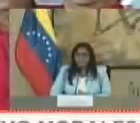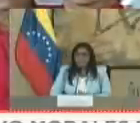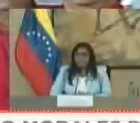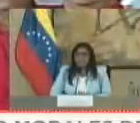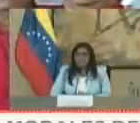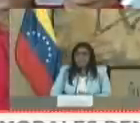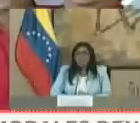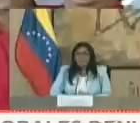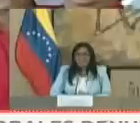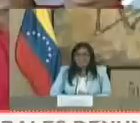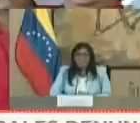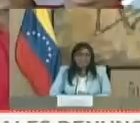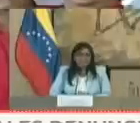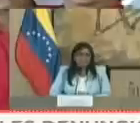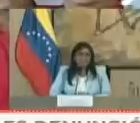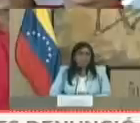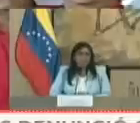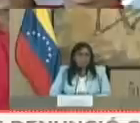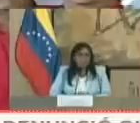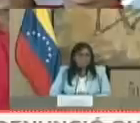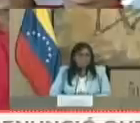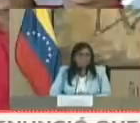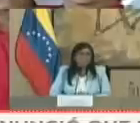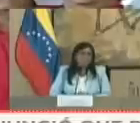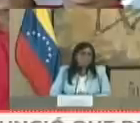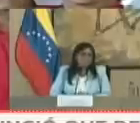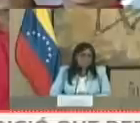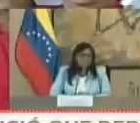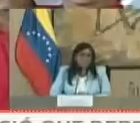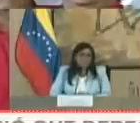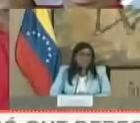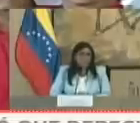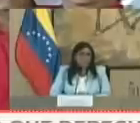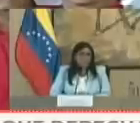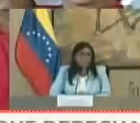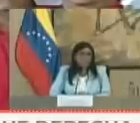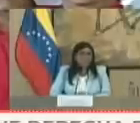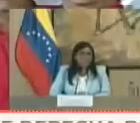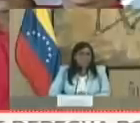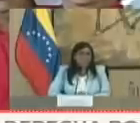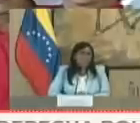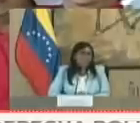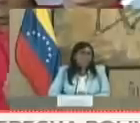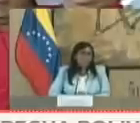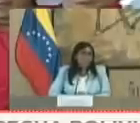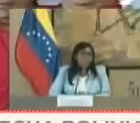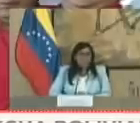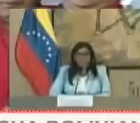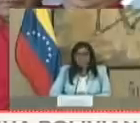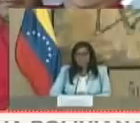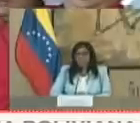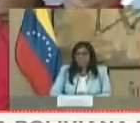designado para asumir esas funciones, esa responsabilidad, compañero José Gregorio Bielma Mora,